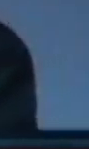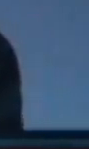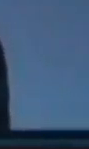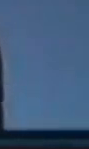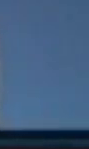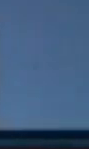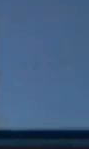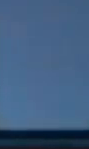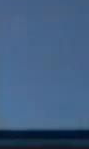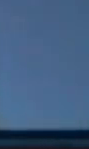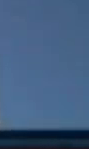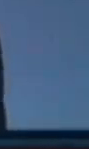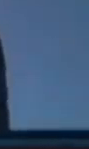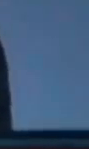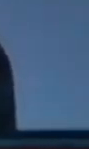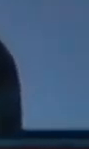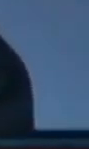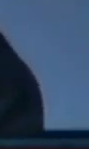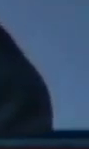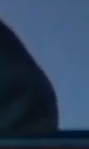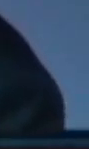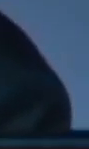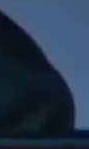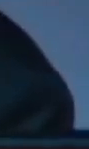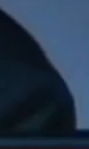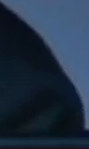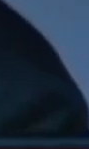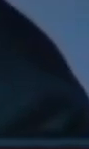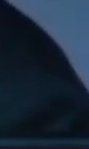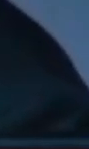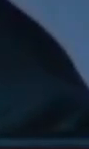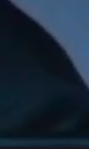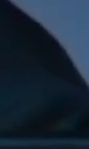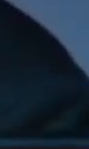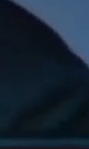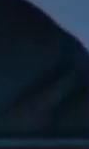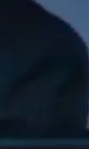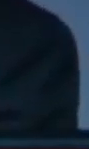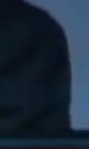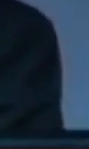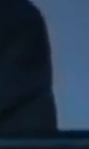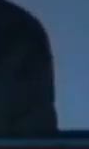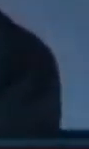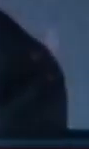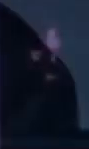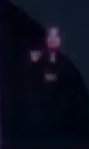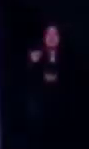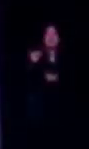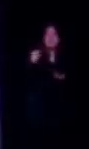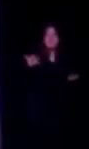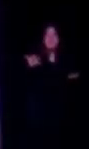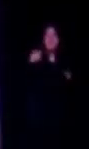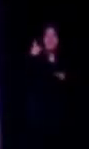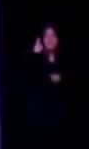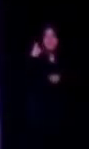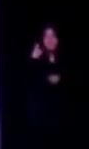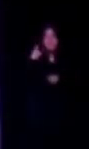persona, porque sea de otra etnia o tal, dice, caramba, encima que tienen lo que tienen, encima vamos a meter... Hay que ser más caritativo,